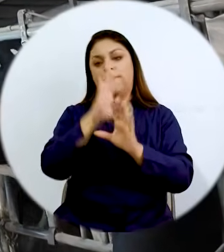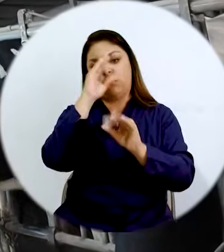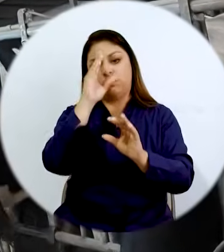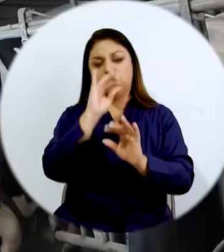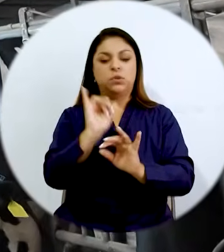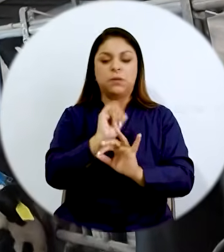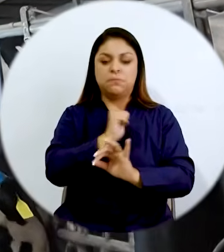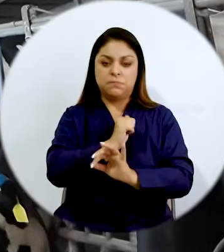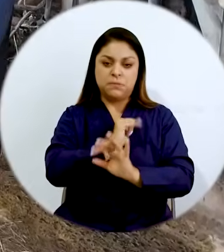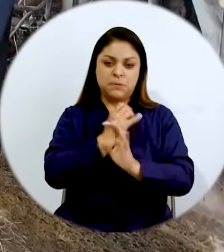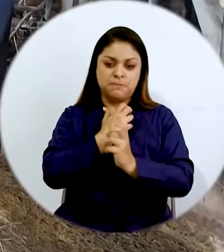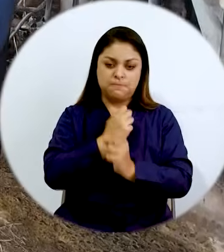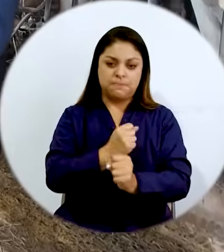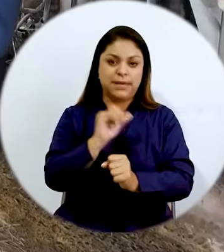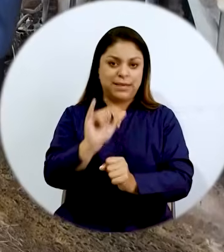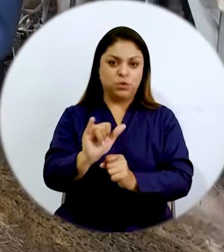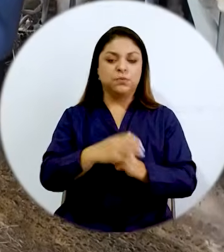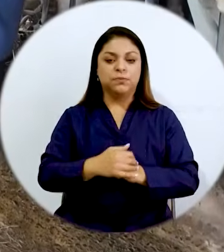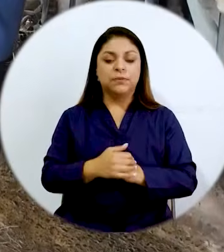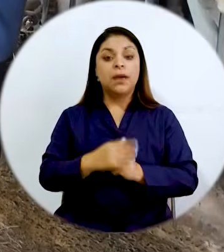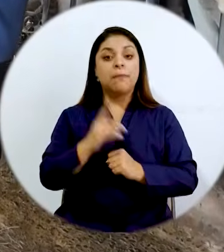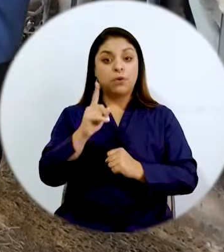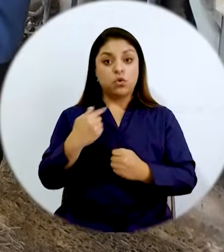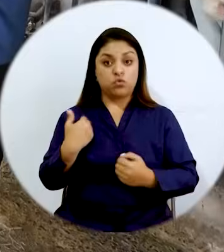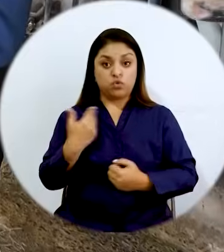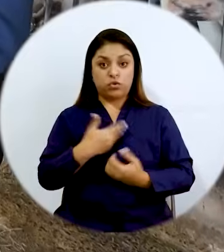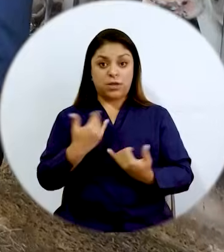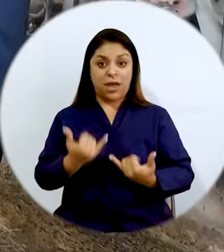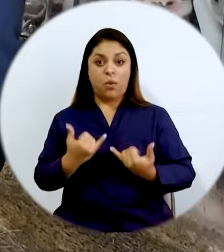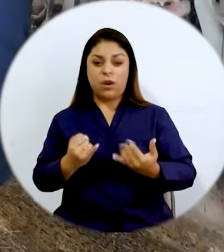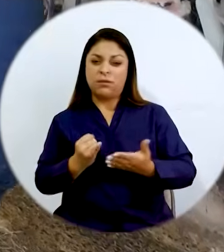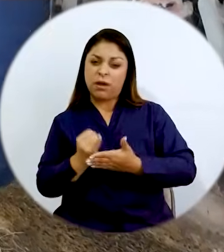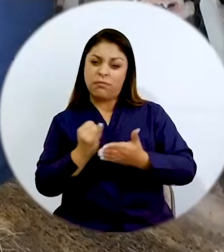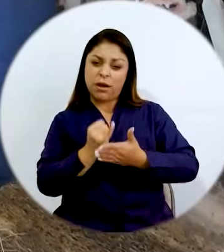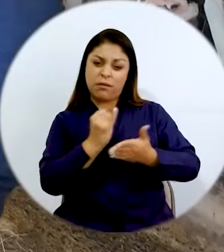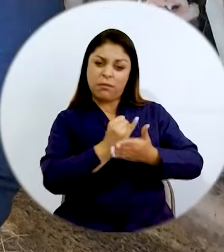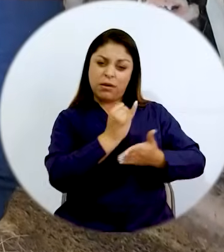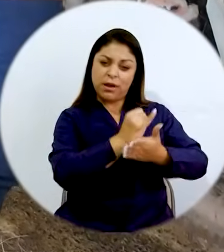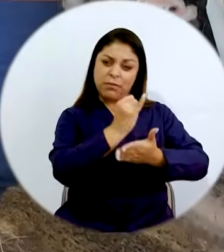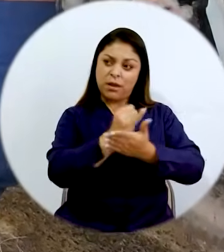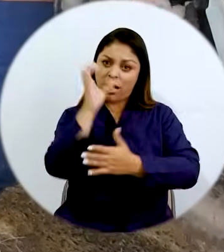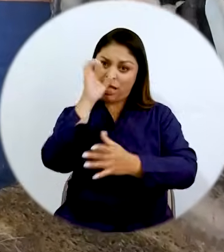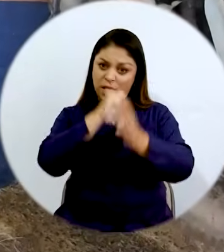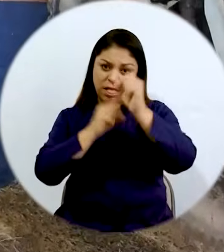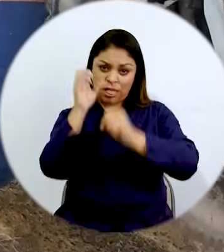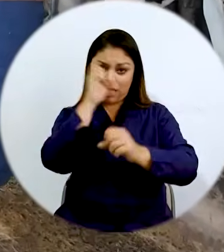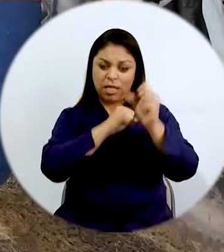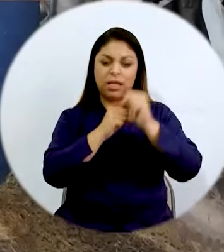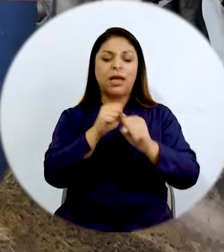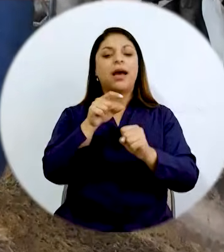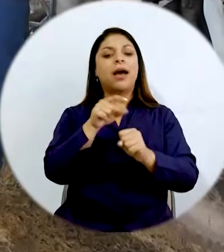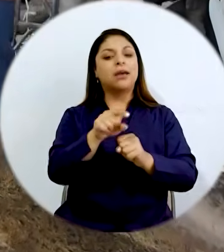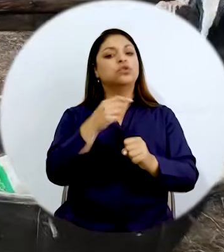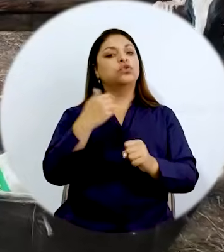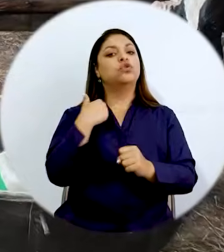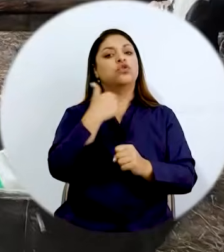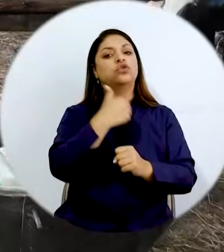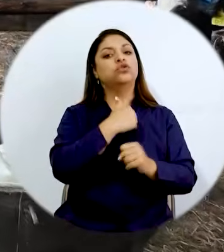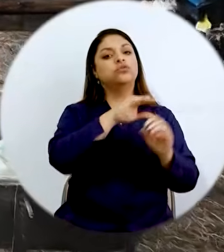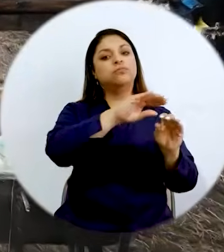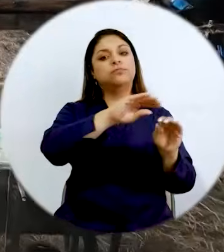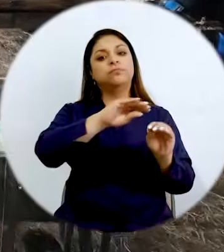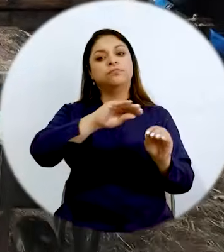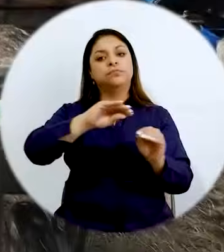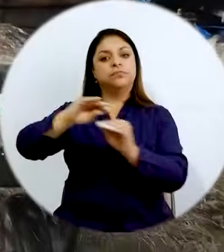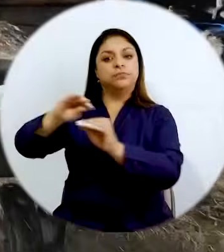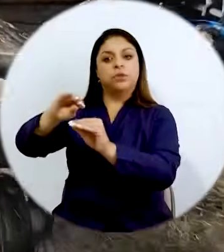garantes de eso. Pero, digamos, ahorita cuando nosotros hacemos investigación y nos damos cuenta de un montón de cosas, lo hacemos sobre una parte